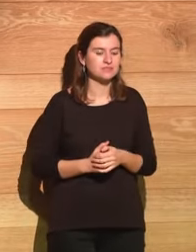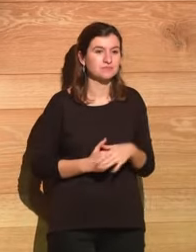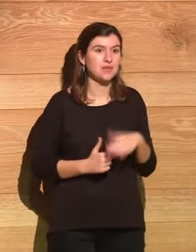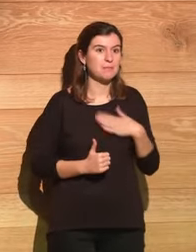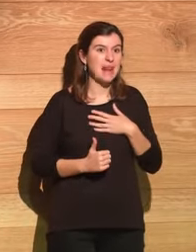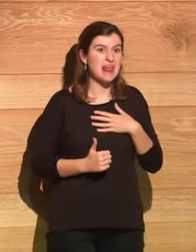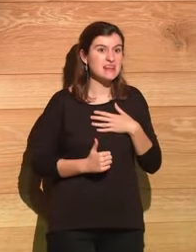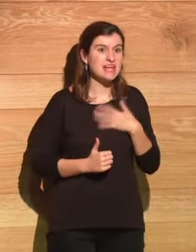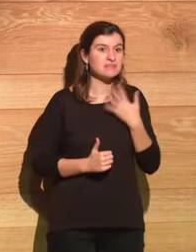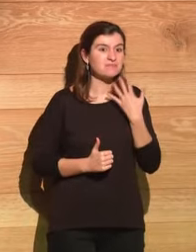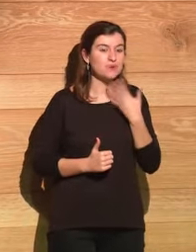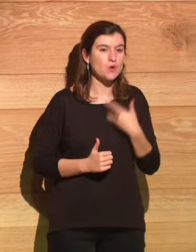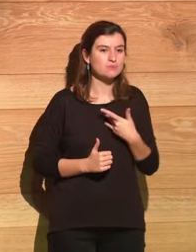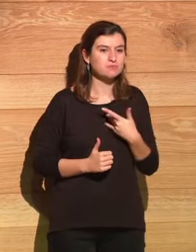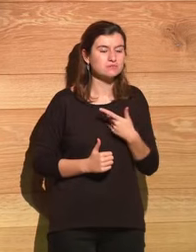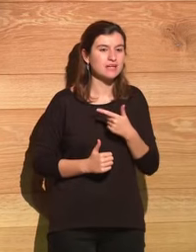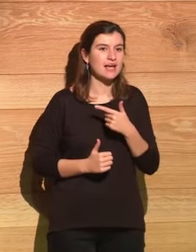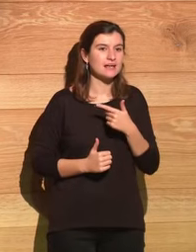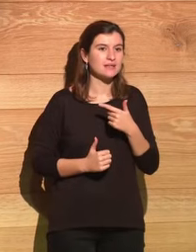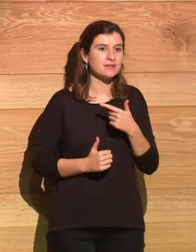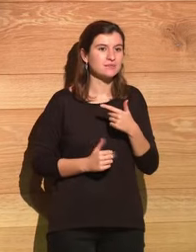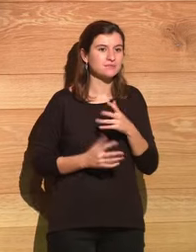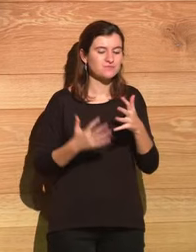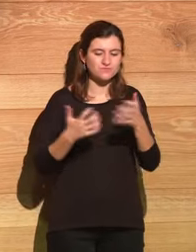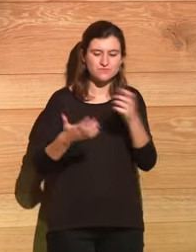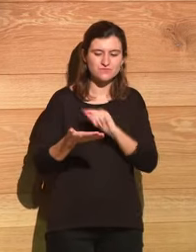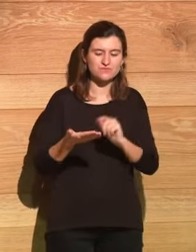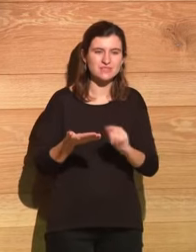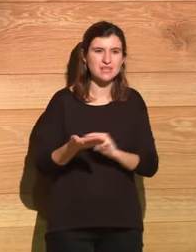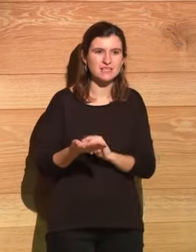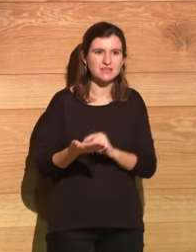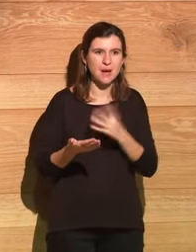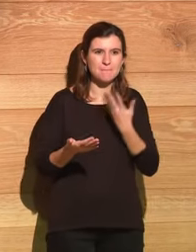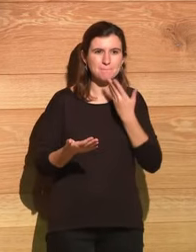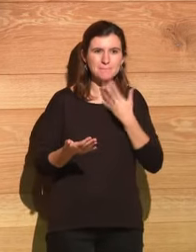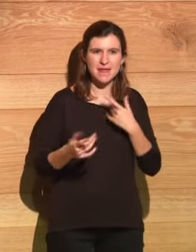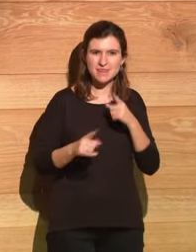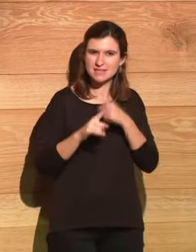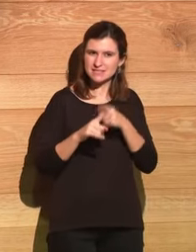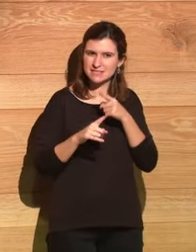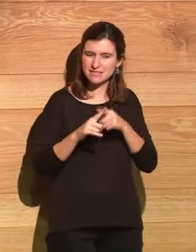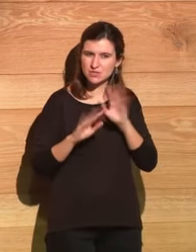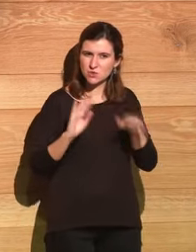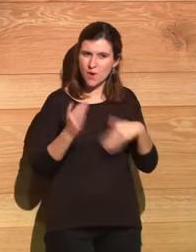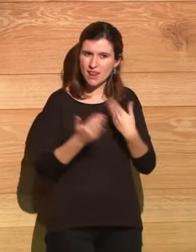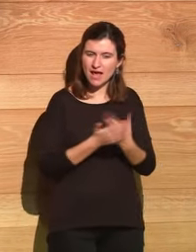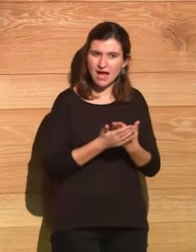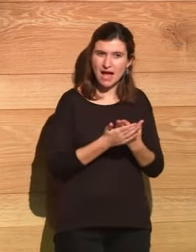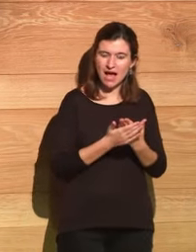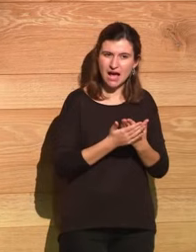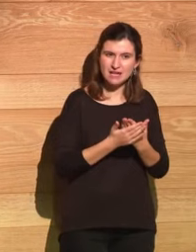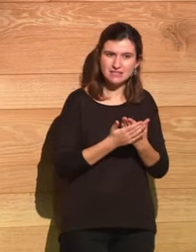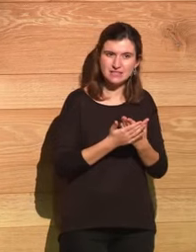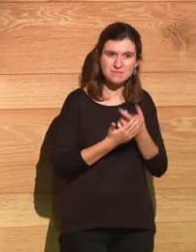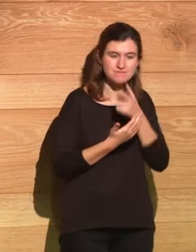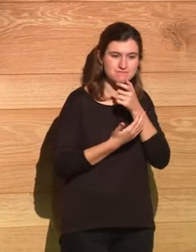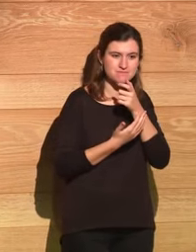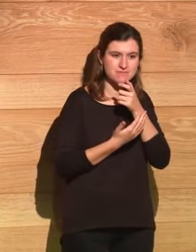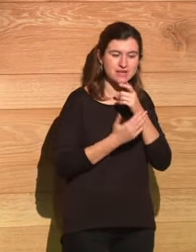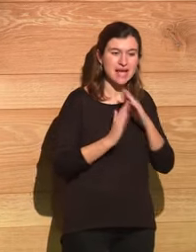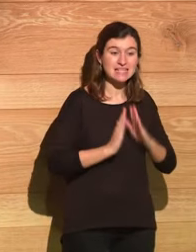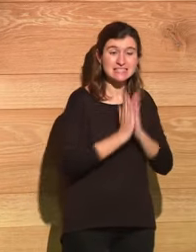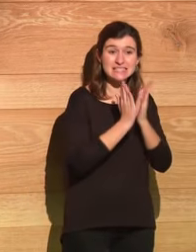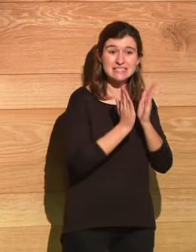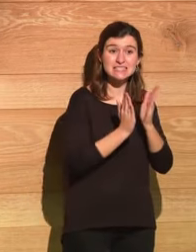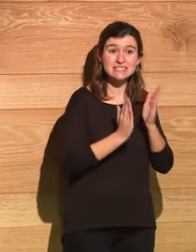del placer, dice, lo que ocurre es que desde el placer sexual hasta lo que Baudelaire llamó sainte volupté, santa